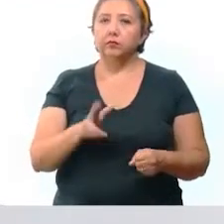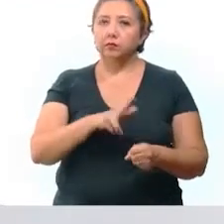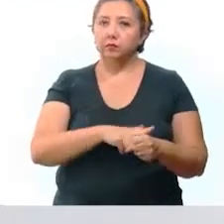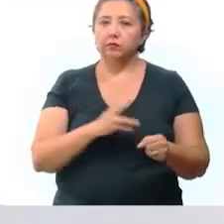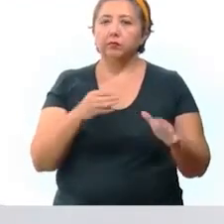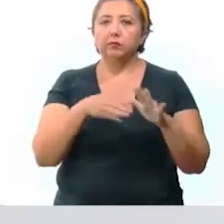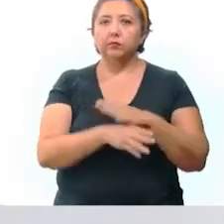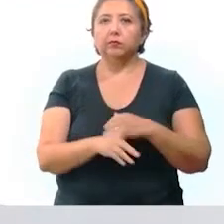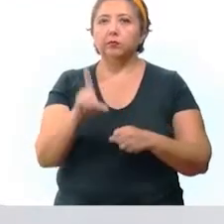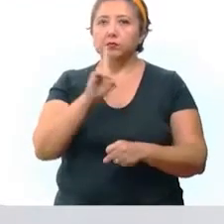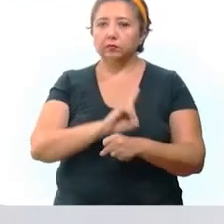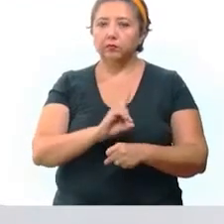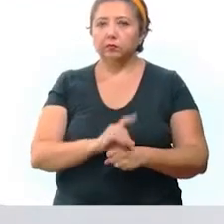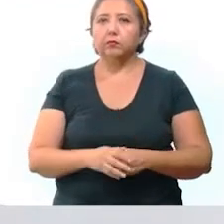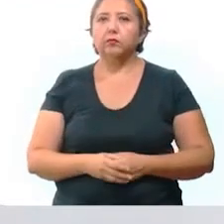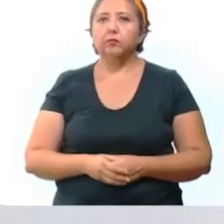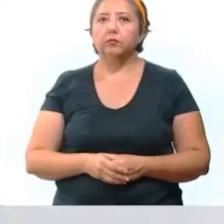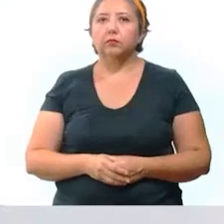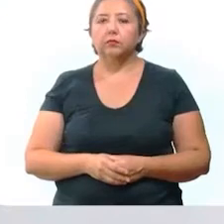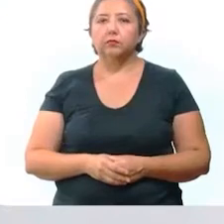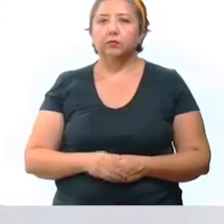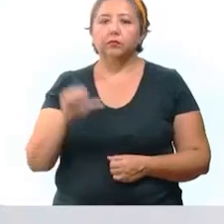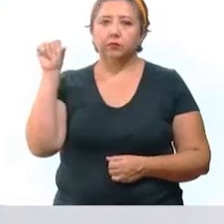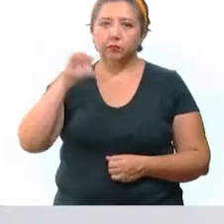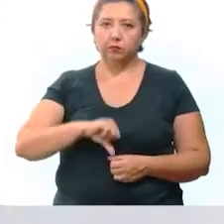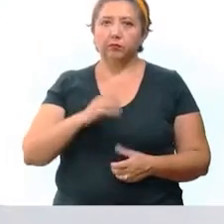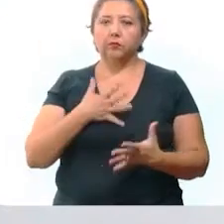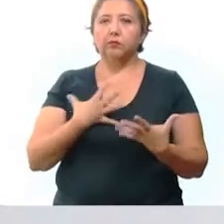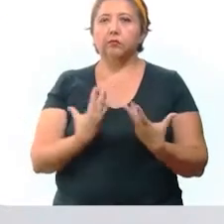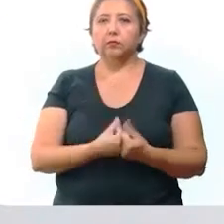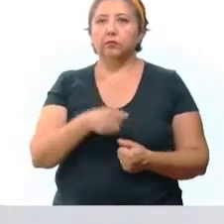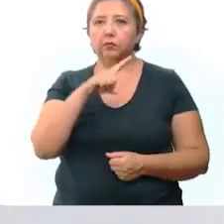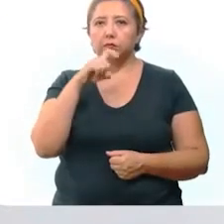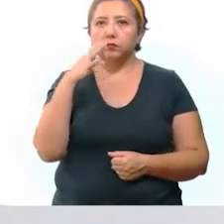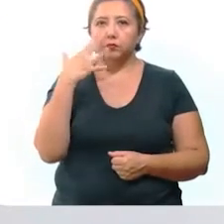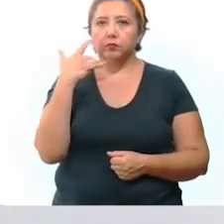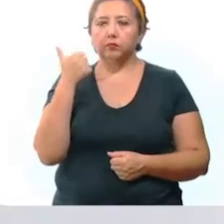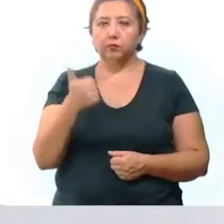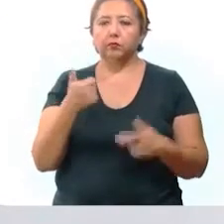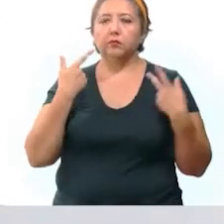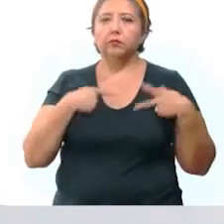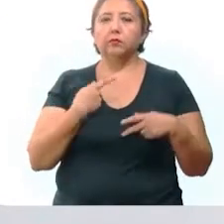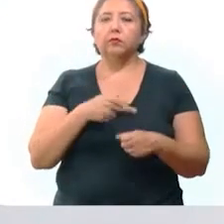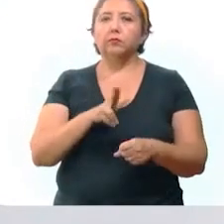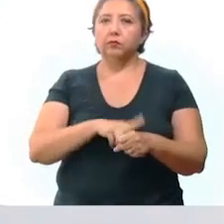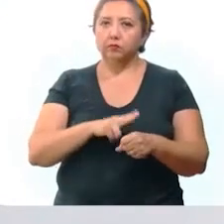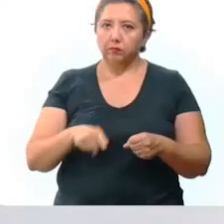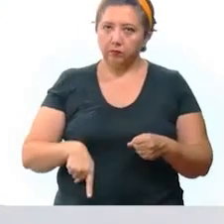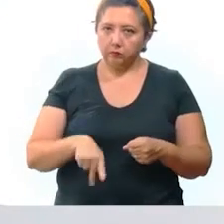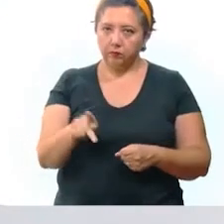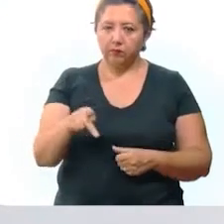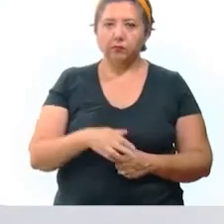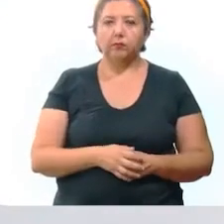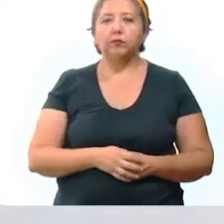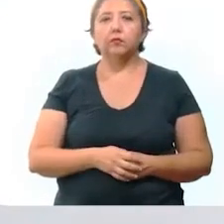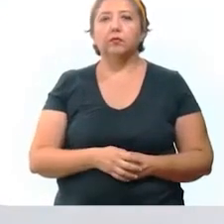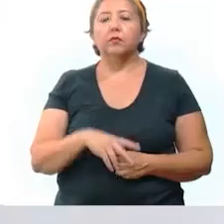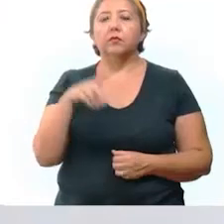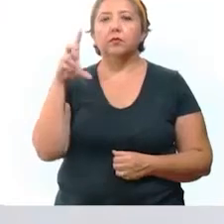son la ocupación hospitalaria y los ingresos diarios. El día de hoy tenemos 156 pacientes en hospitales públicos.